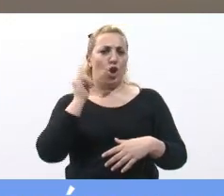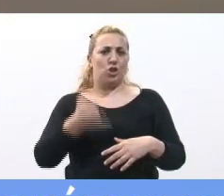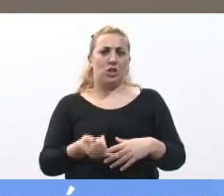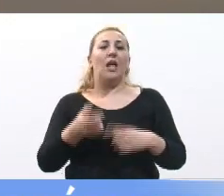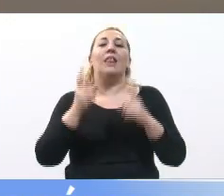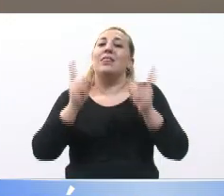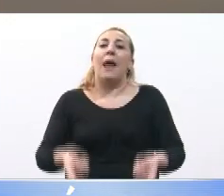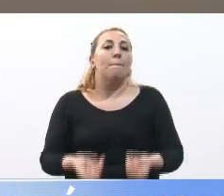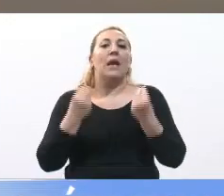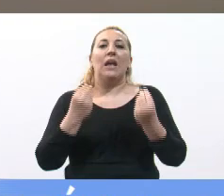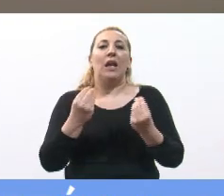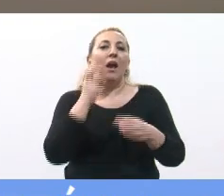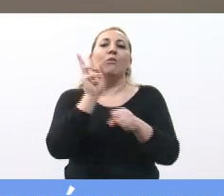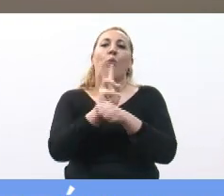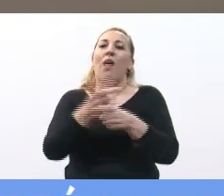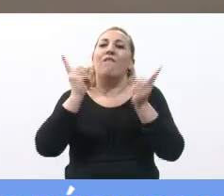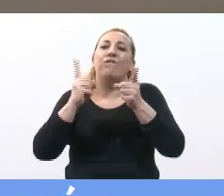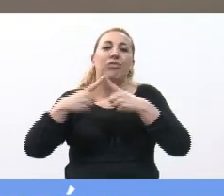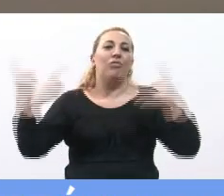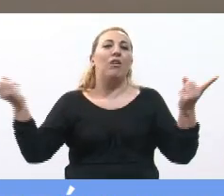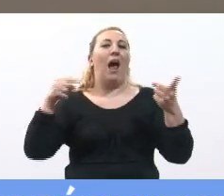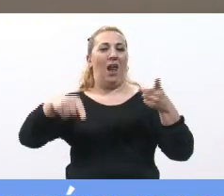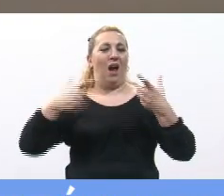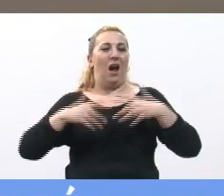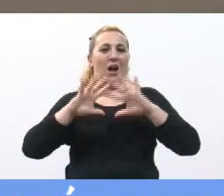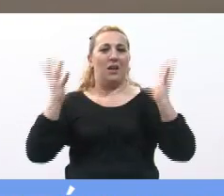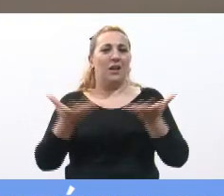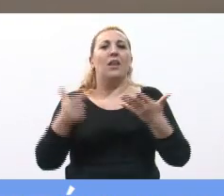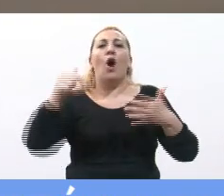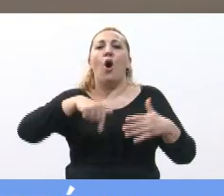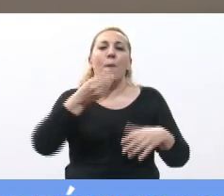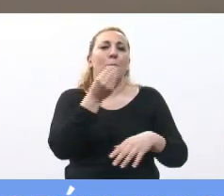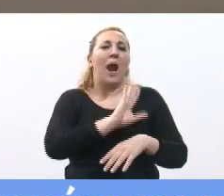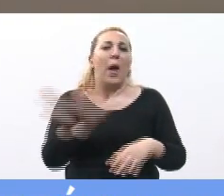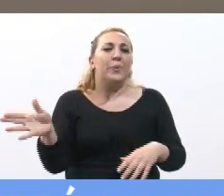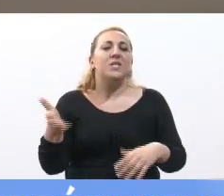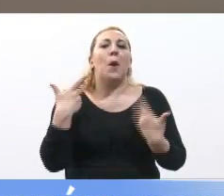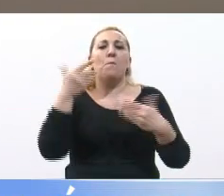la sustentabilidad ambiental. Así que es una maravilla hoy